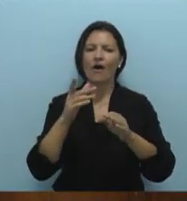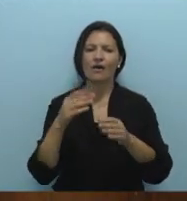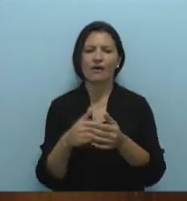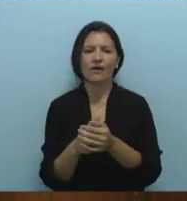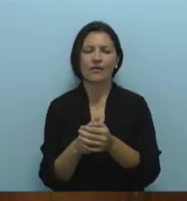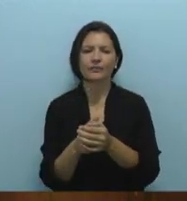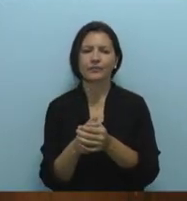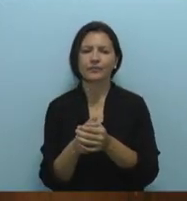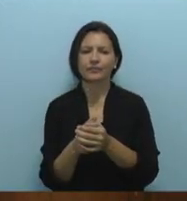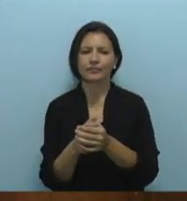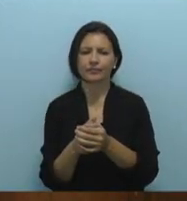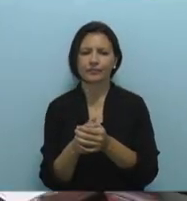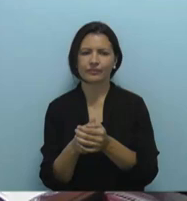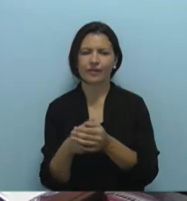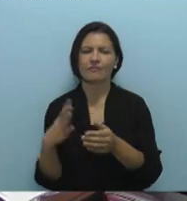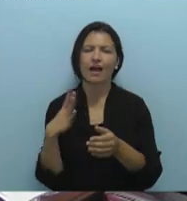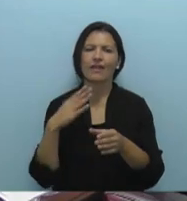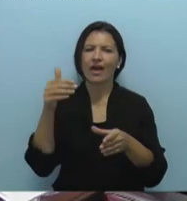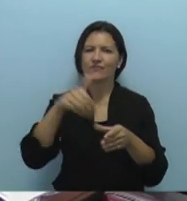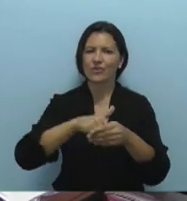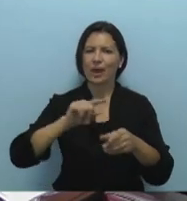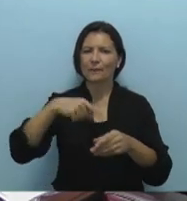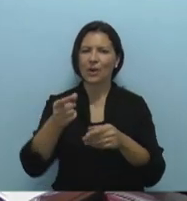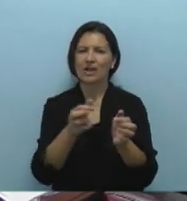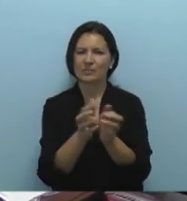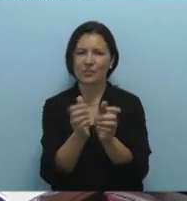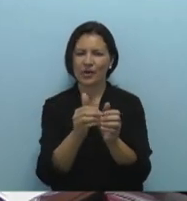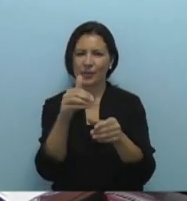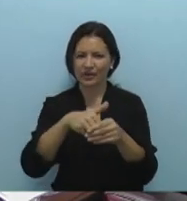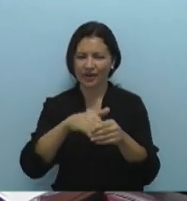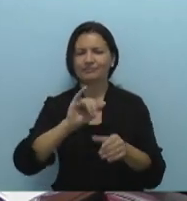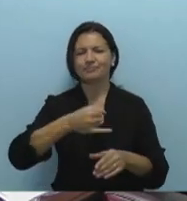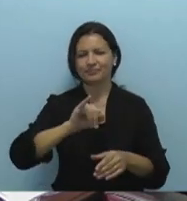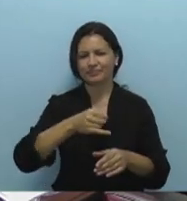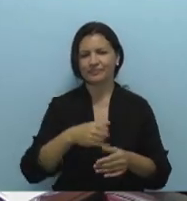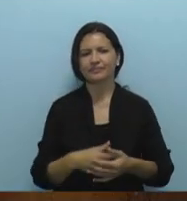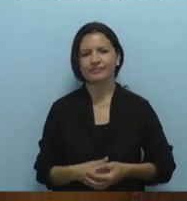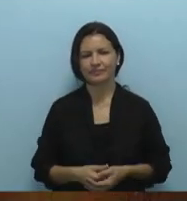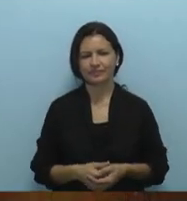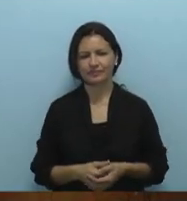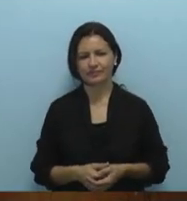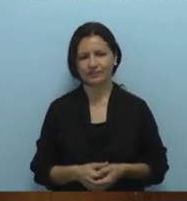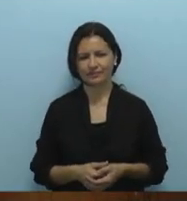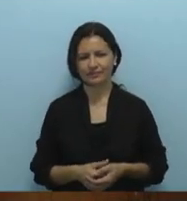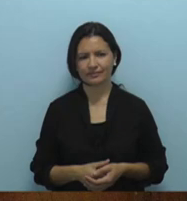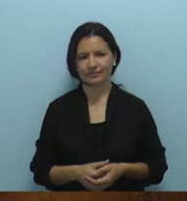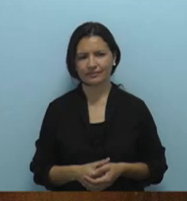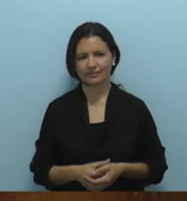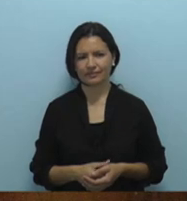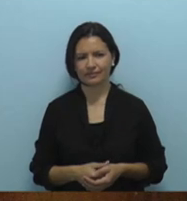omití votarlo. A votación, ese pedido de preferencia aprobado. Le presto atención, diputada